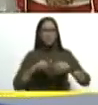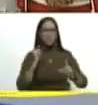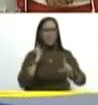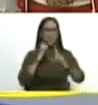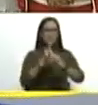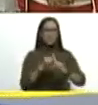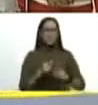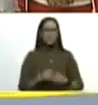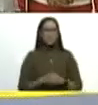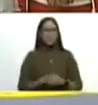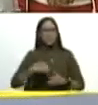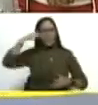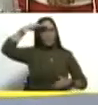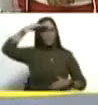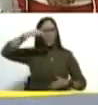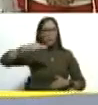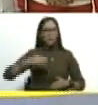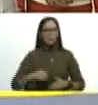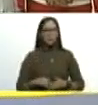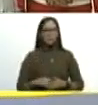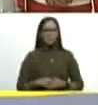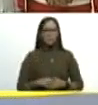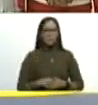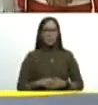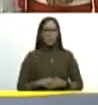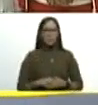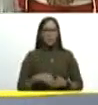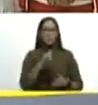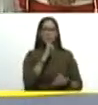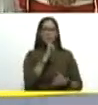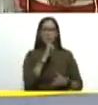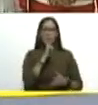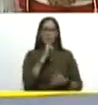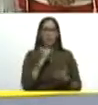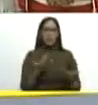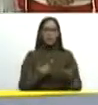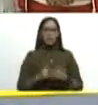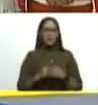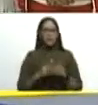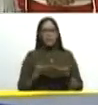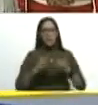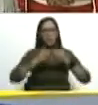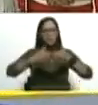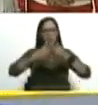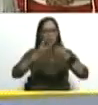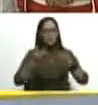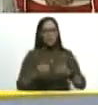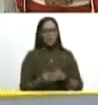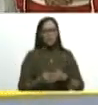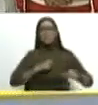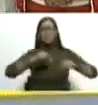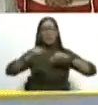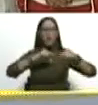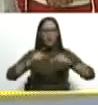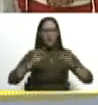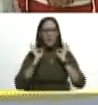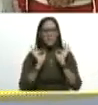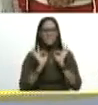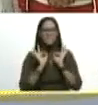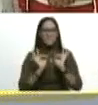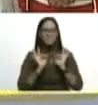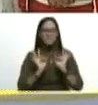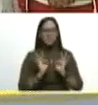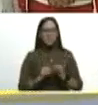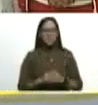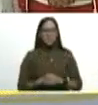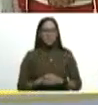las tropas. Y le informaron que había llegado una gran flota y dio las órdenes precisas